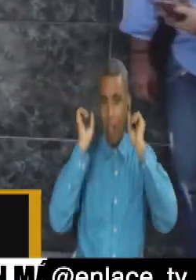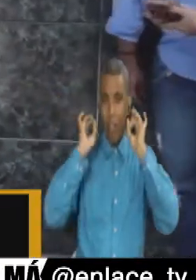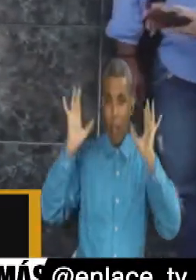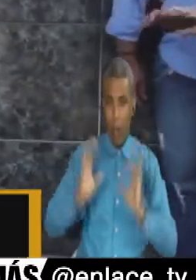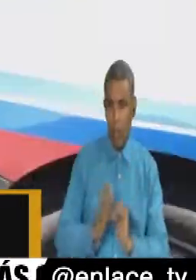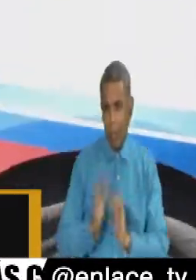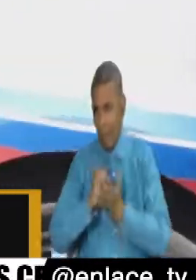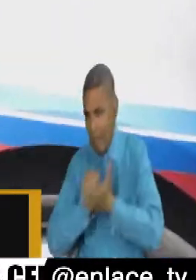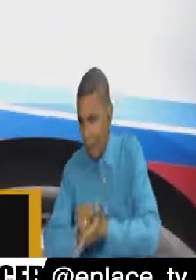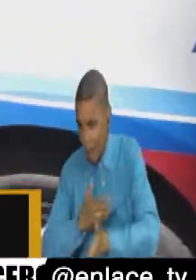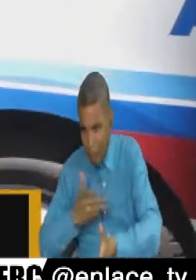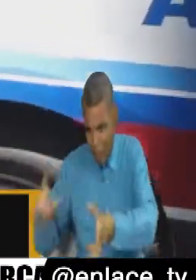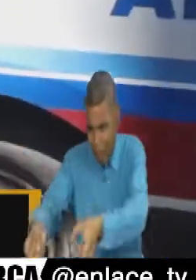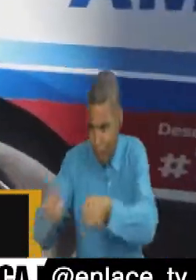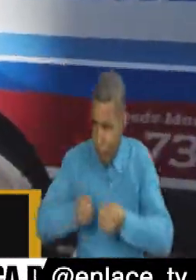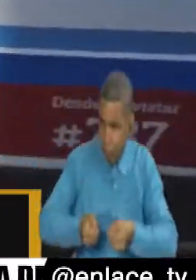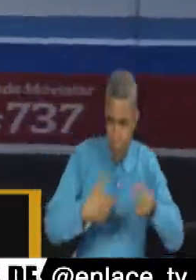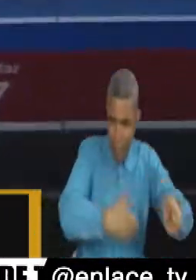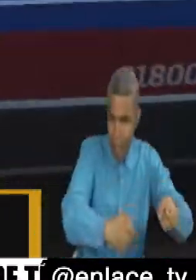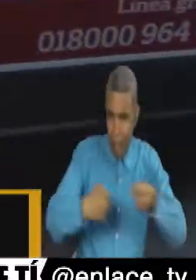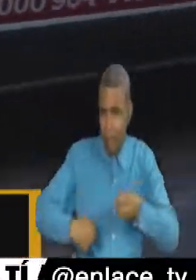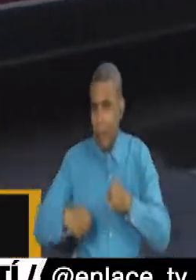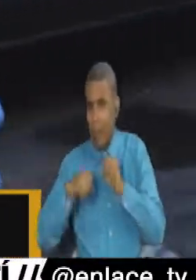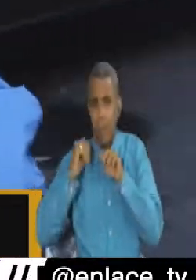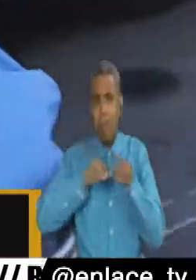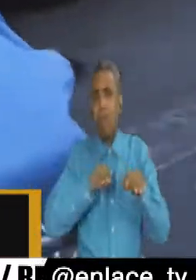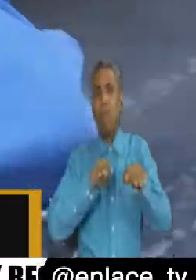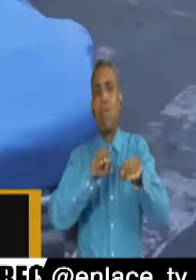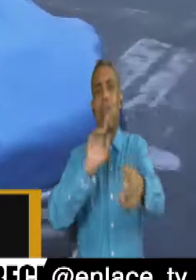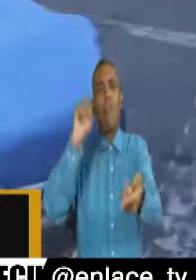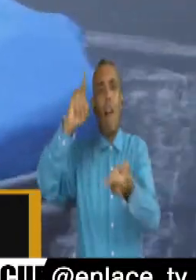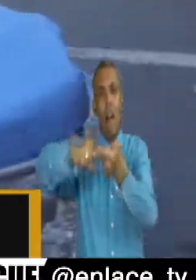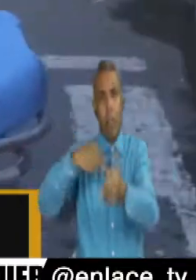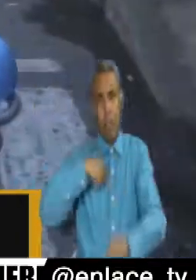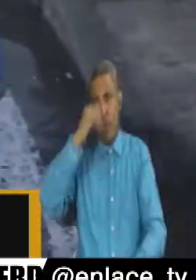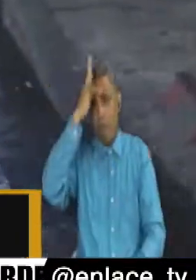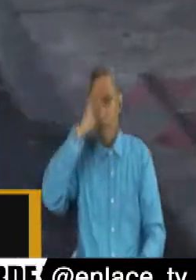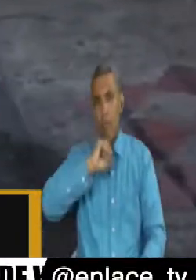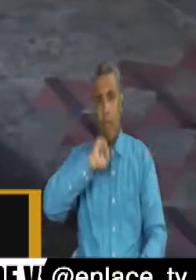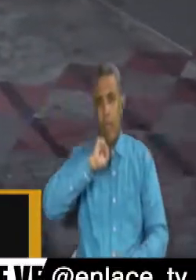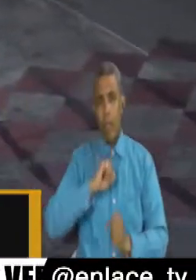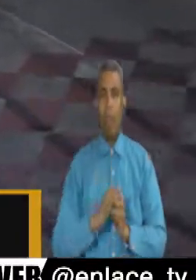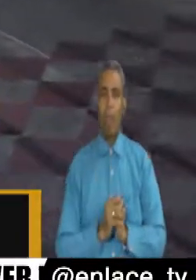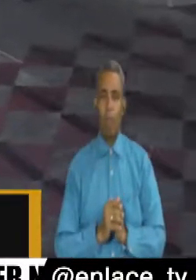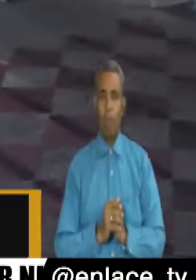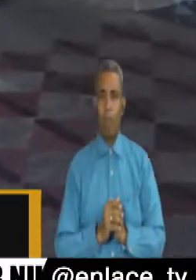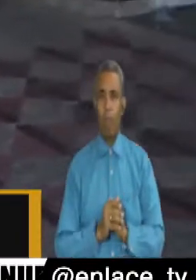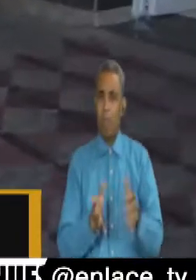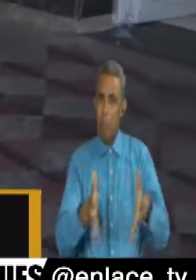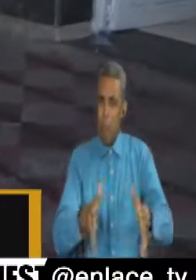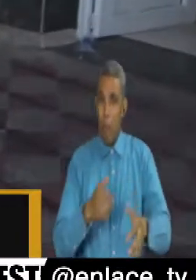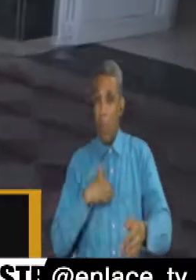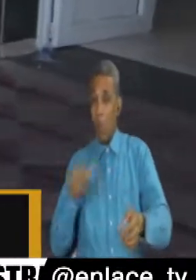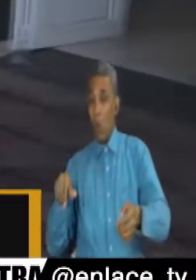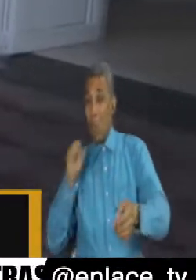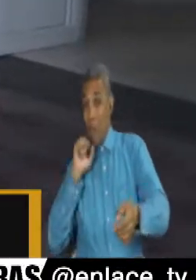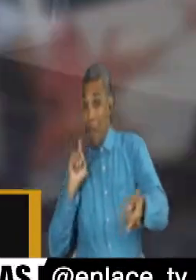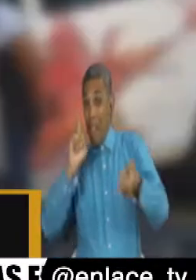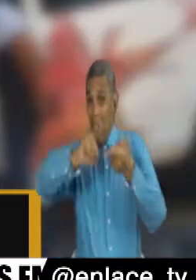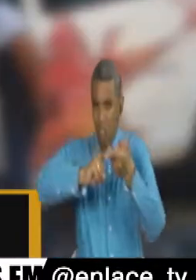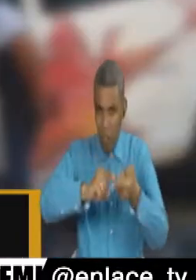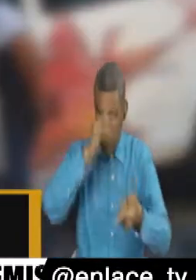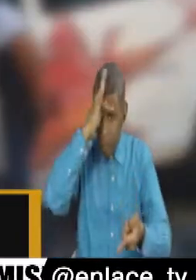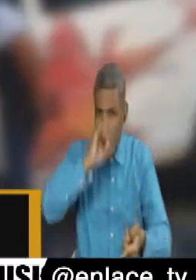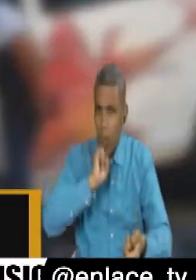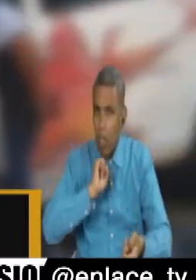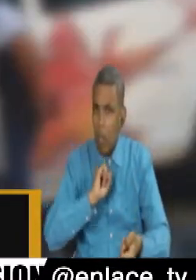asistenciales de la ciudad. Más o menos llegar desde la salida de nuestra institución hasta allá transcurre un promedio de 25 a 35 minutos.